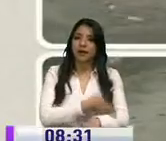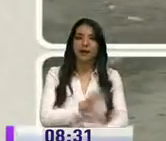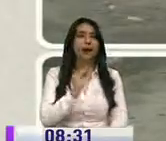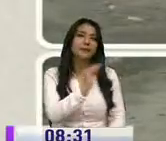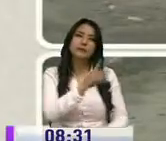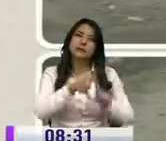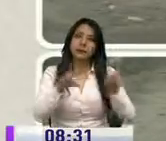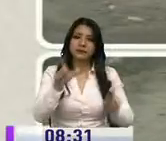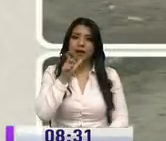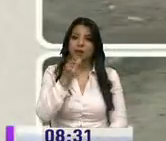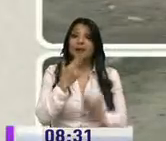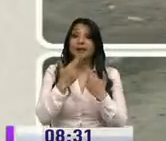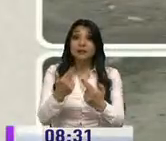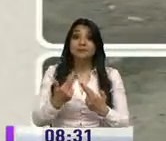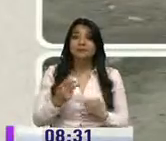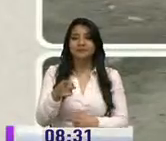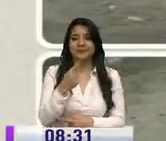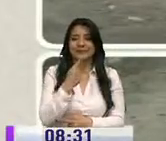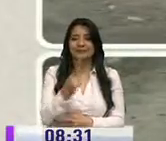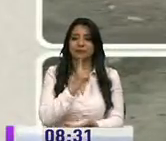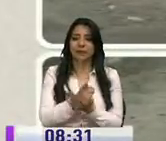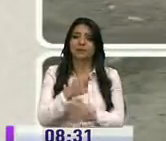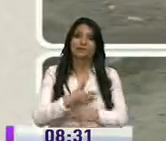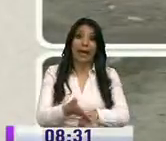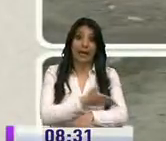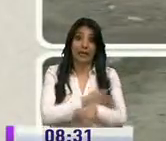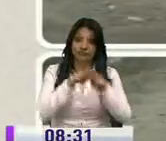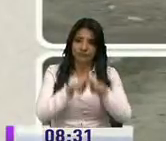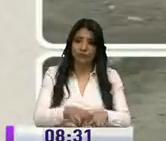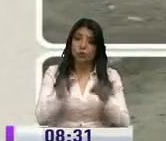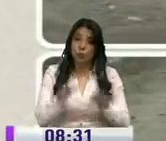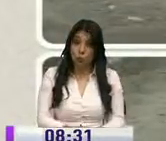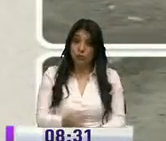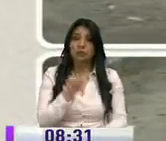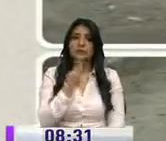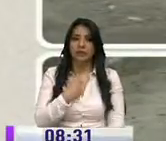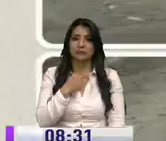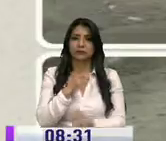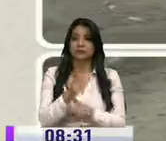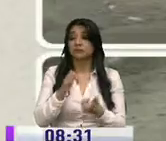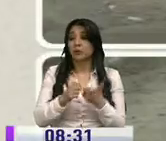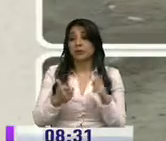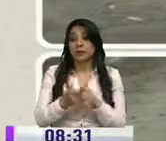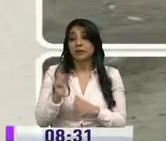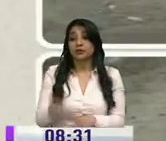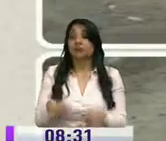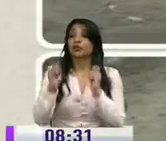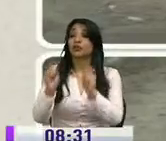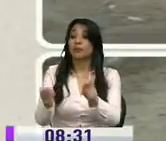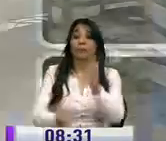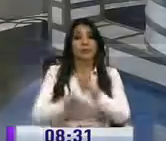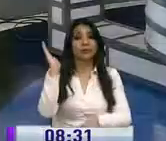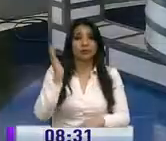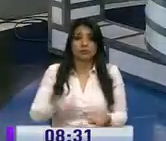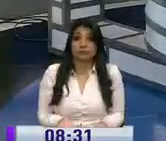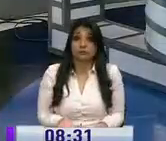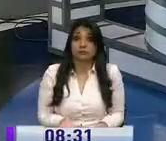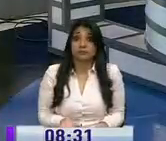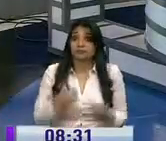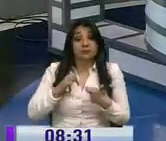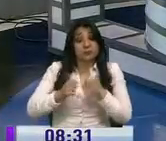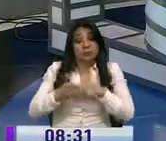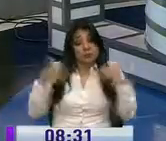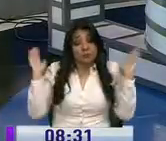las... ¿Saben qué responden los de la planilla? Porque a mí me tocó verificar eso. No es mi problema, señor, yo solamente respaldo la planilla, hasta luego. Eso